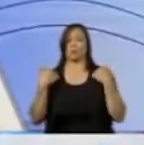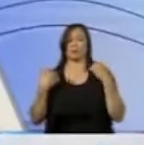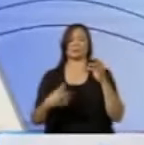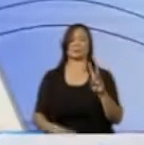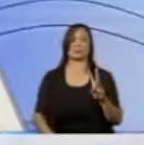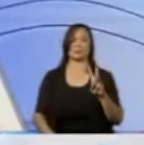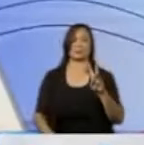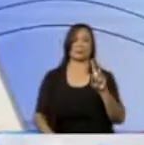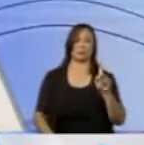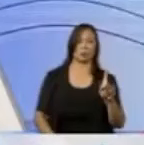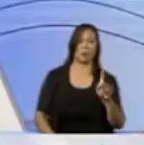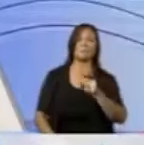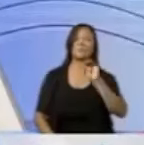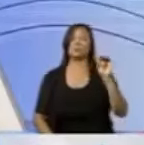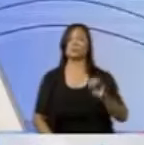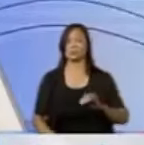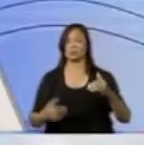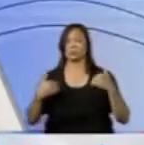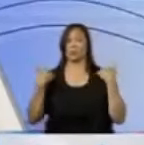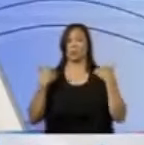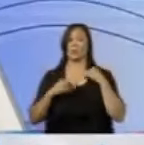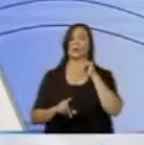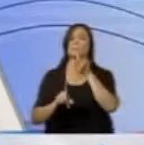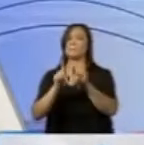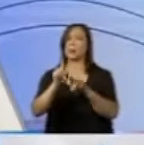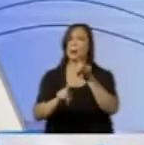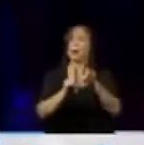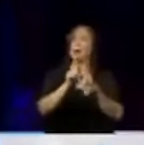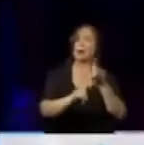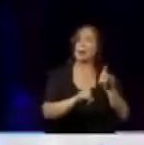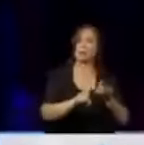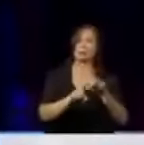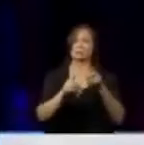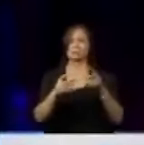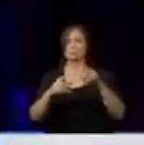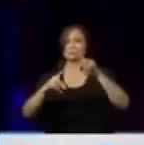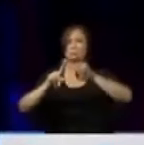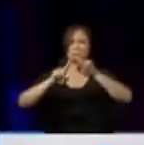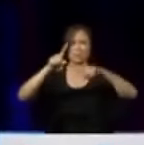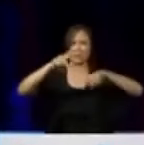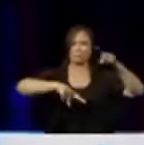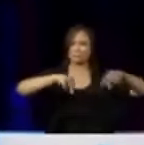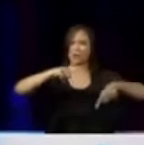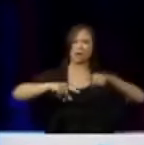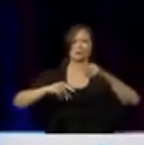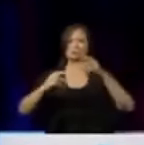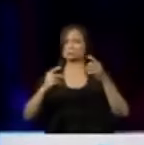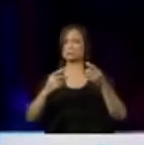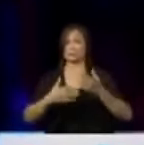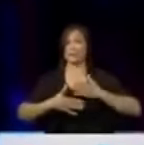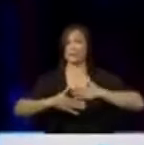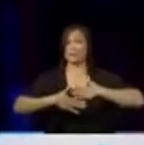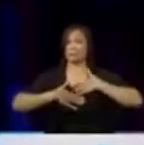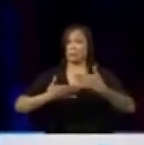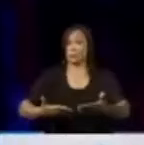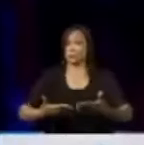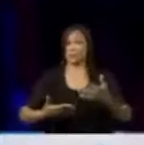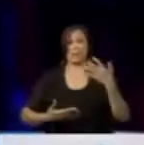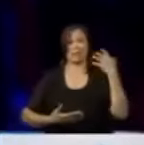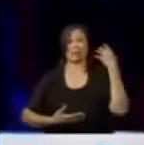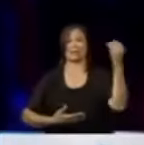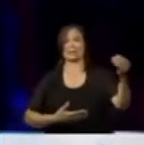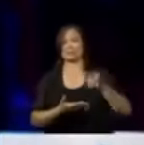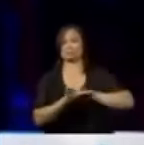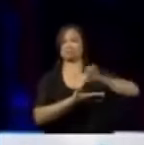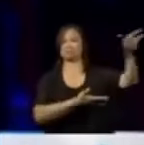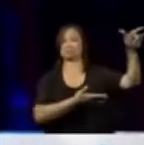el 61% de los jóvenes encuestados en todos los niveles socioeconómicos está dispuesto a irse del